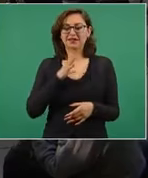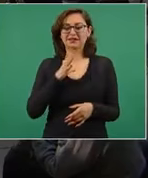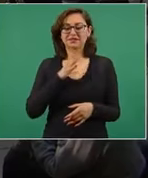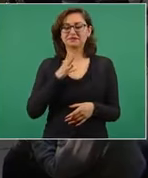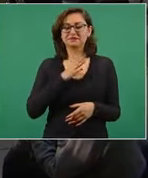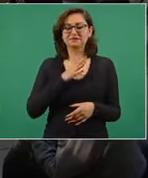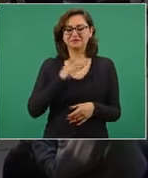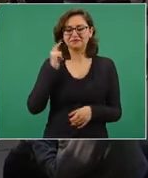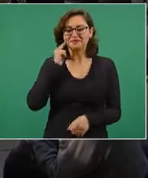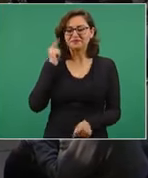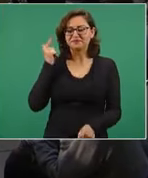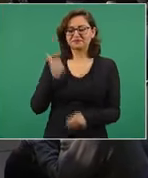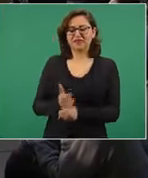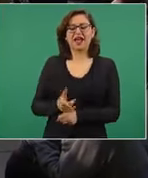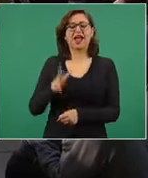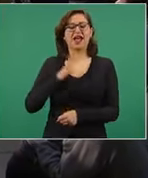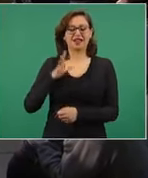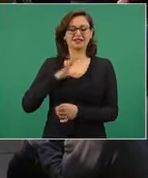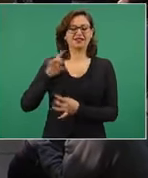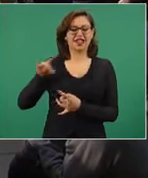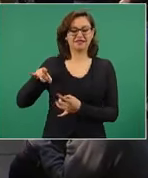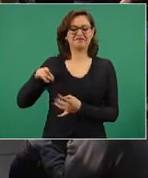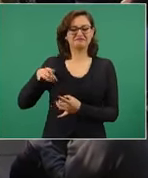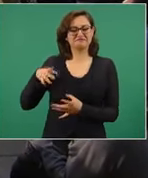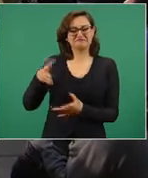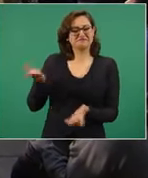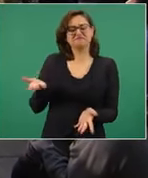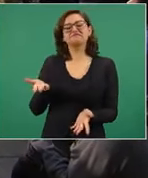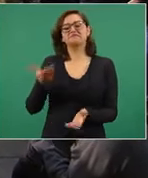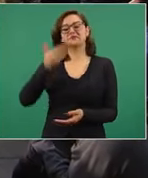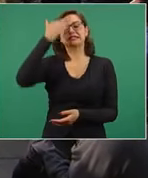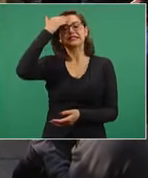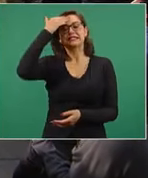de inmediato supieron que las armas